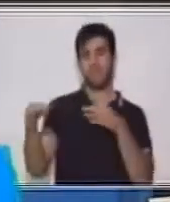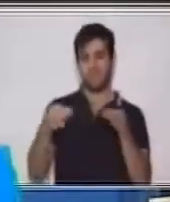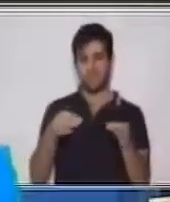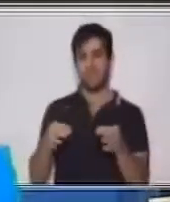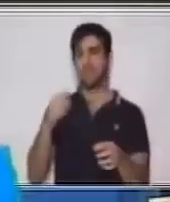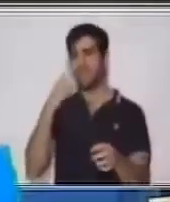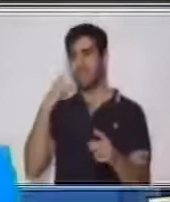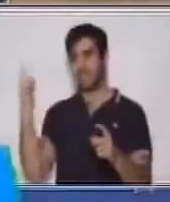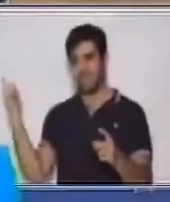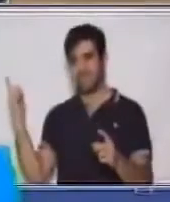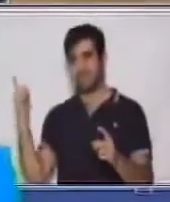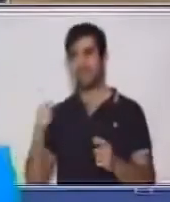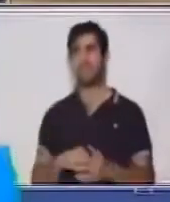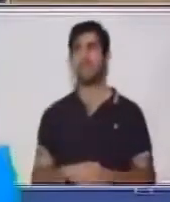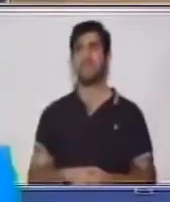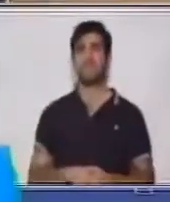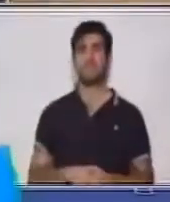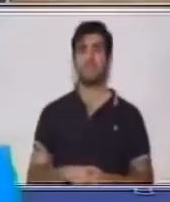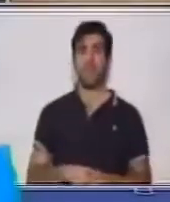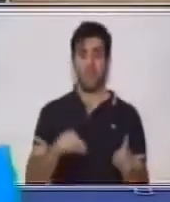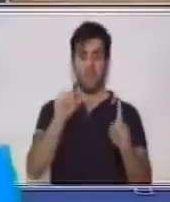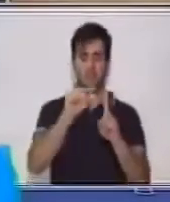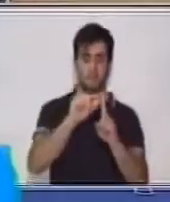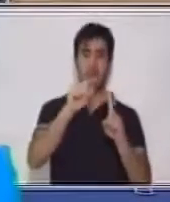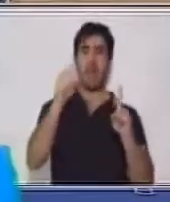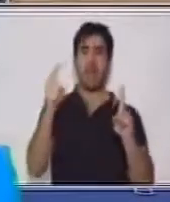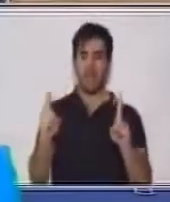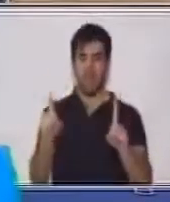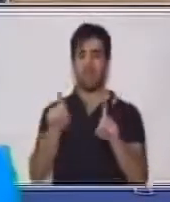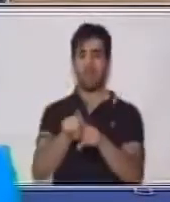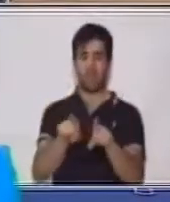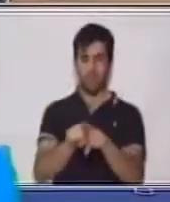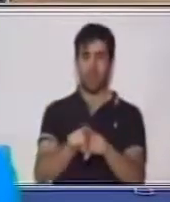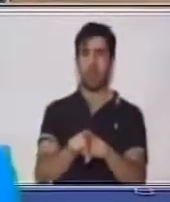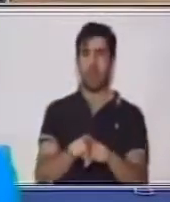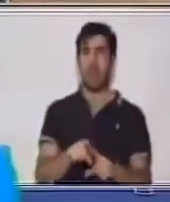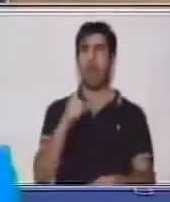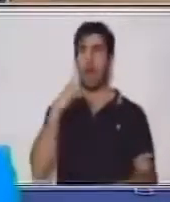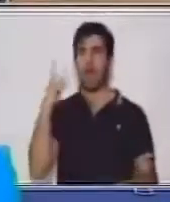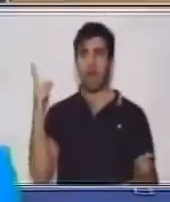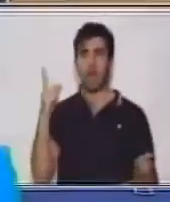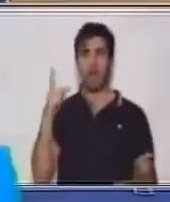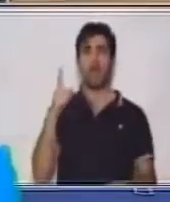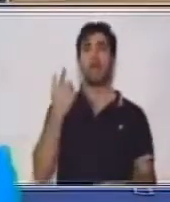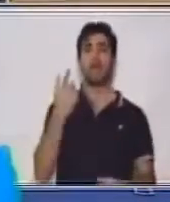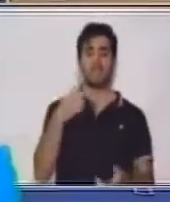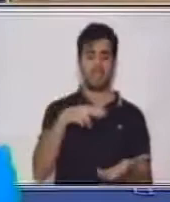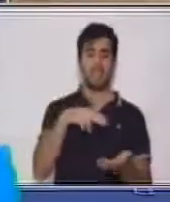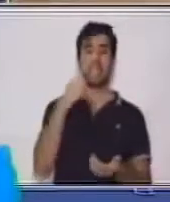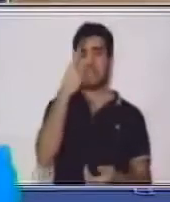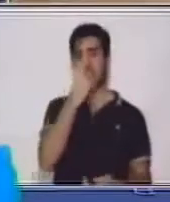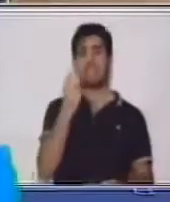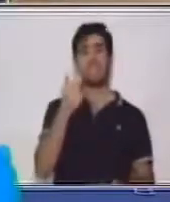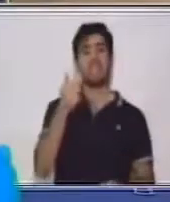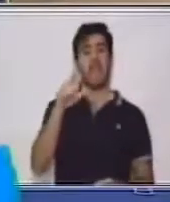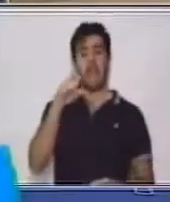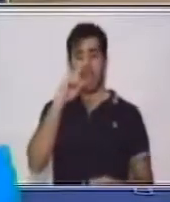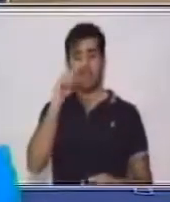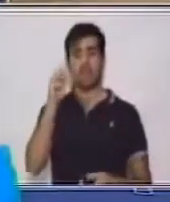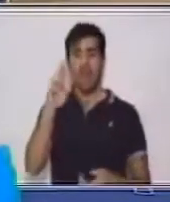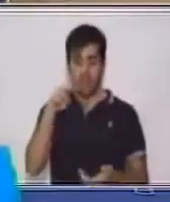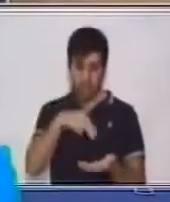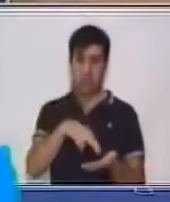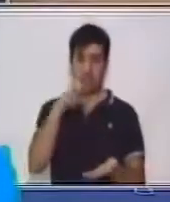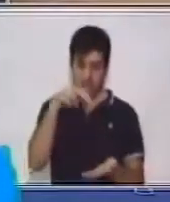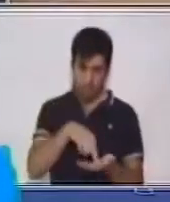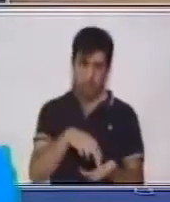lo mismo. Entonces, el monito brincaba, el monito también saltaba, ¿verdad? Entonces,